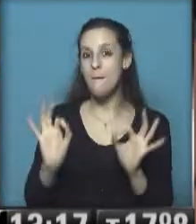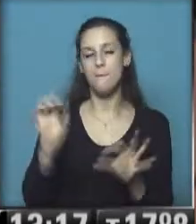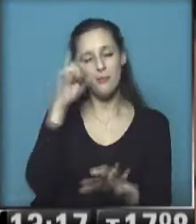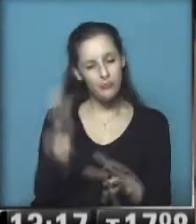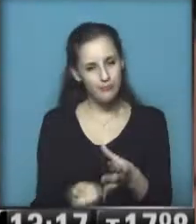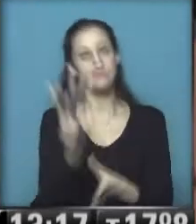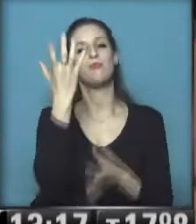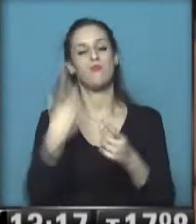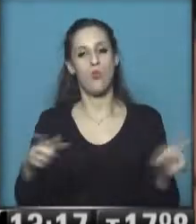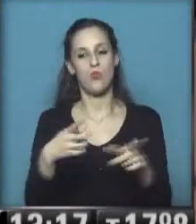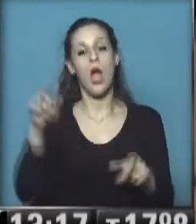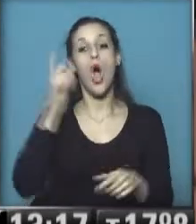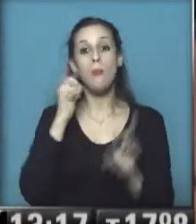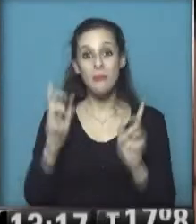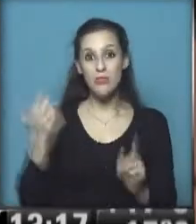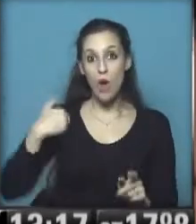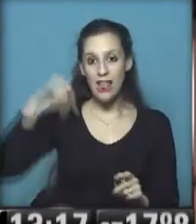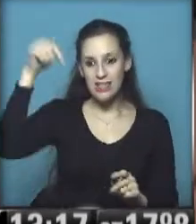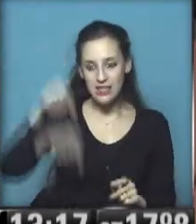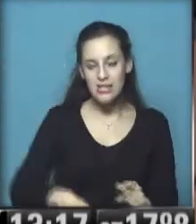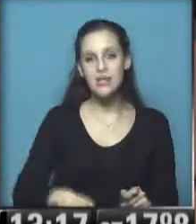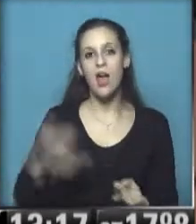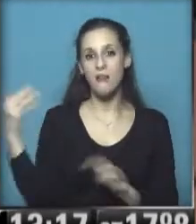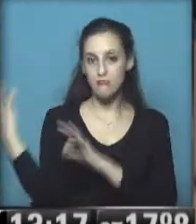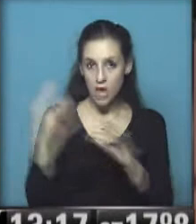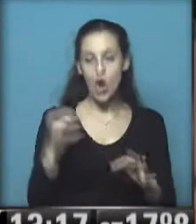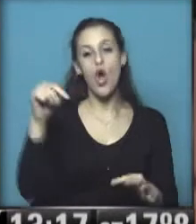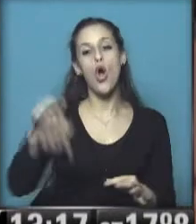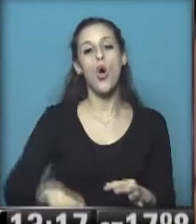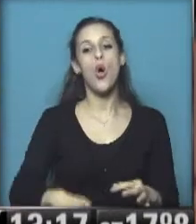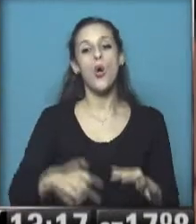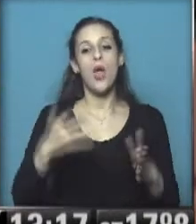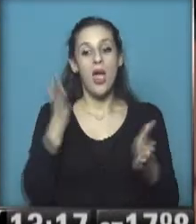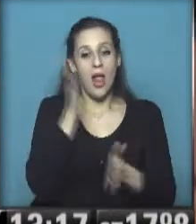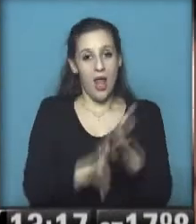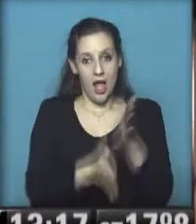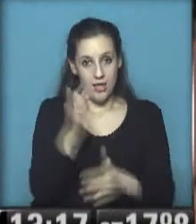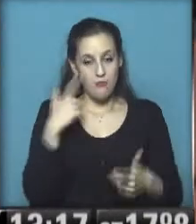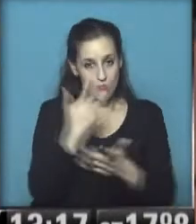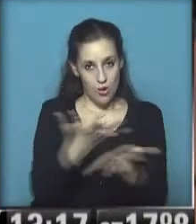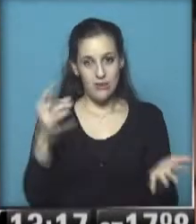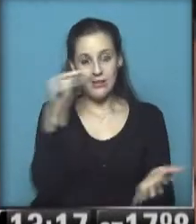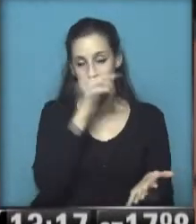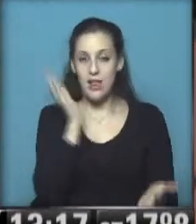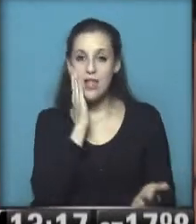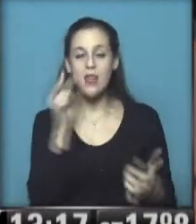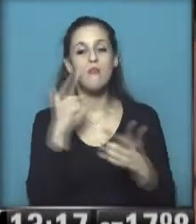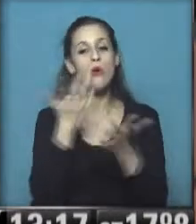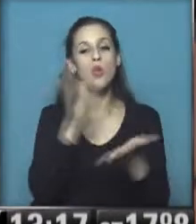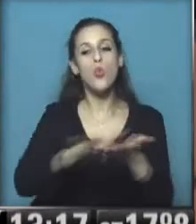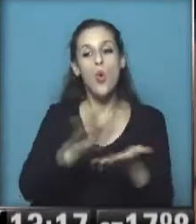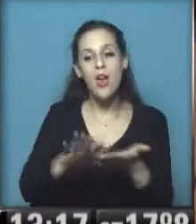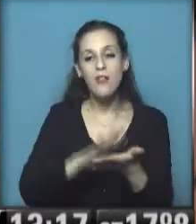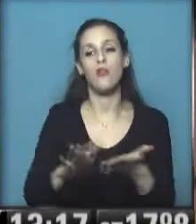en la Argentina a punto de presentar esta tarde, gratis para toda la gente, a las 7 en el Museo del Libro y de la Lengua. Va a estar presentando una nueva edición de Razones